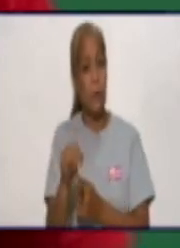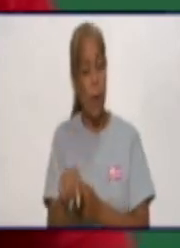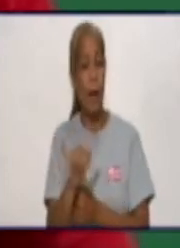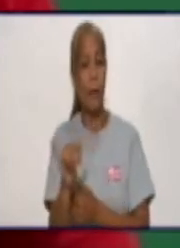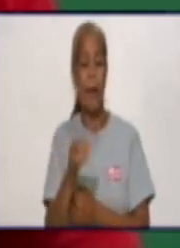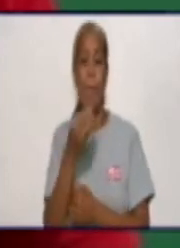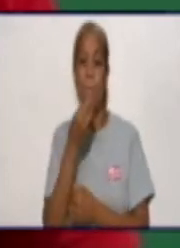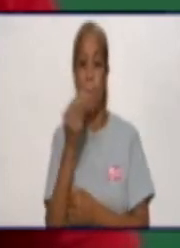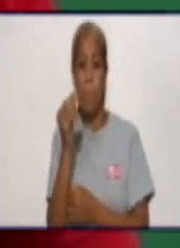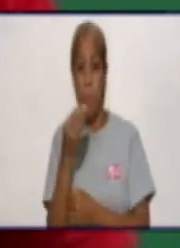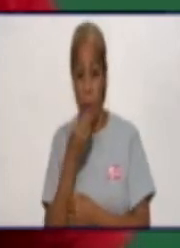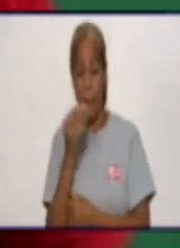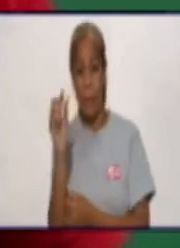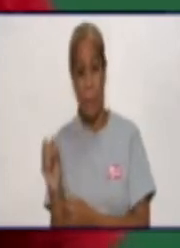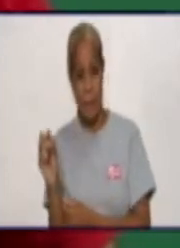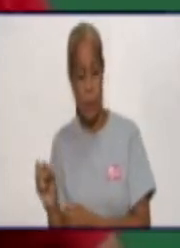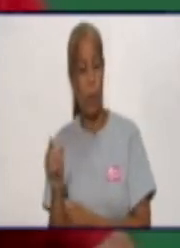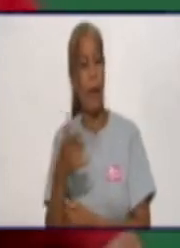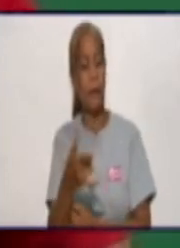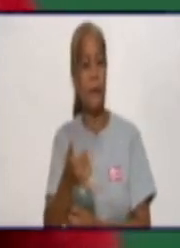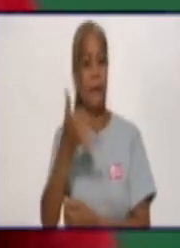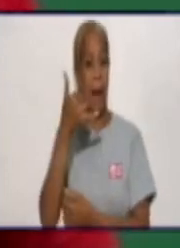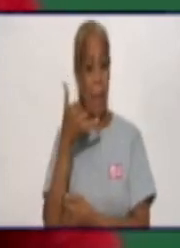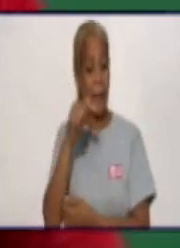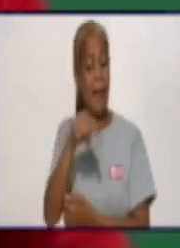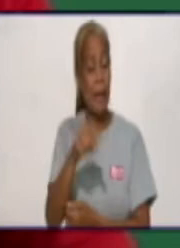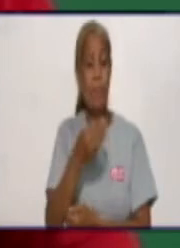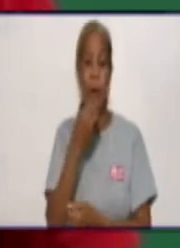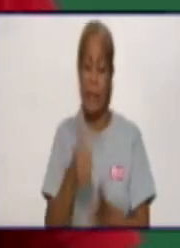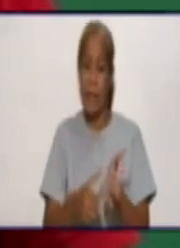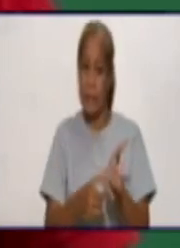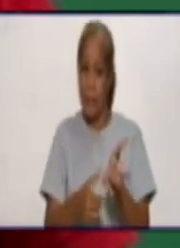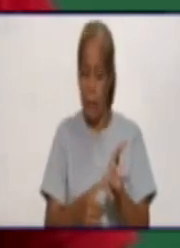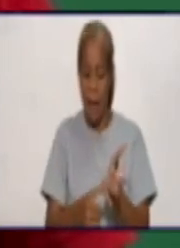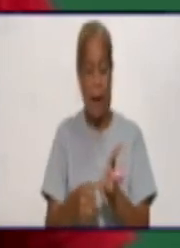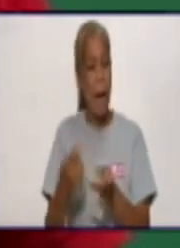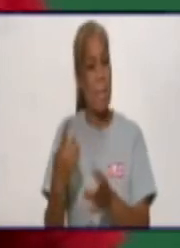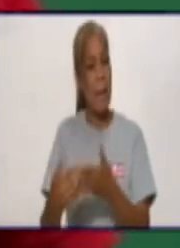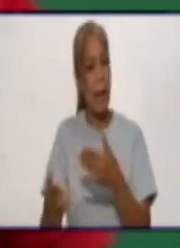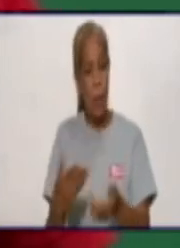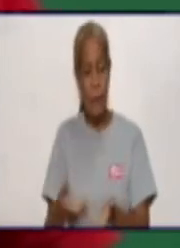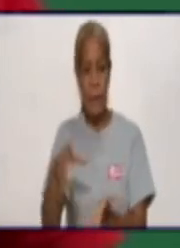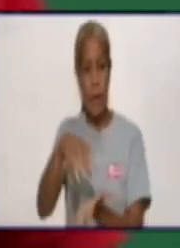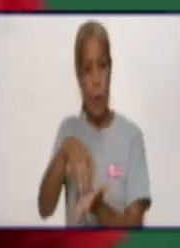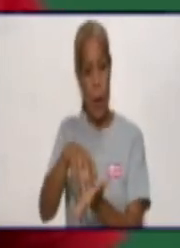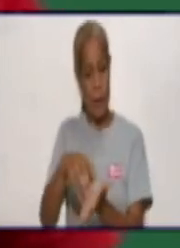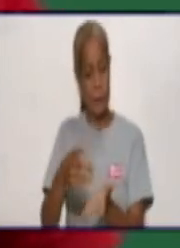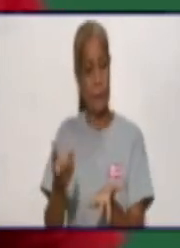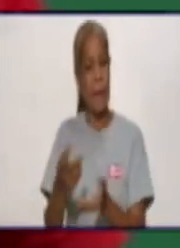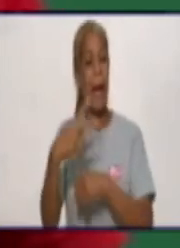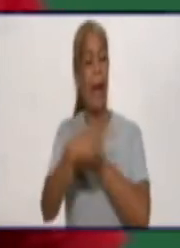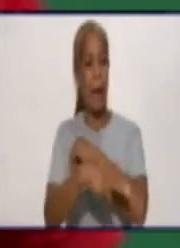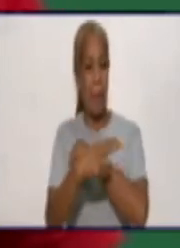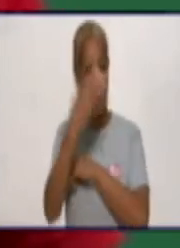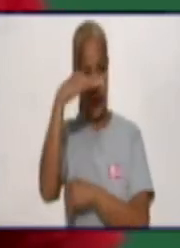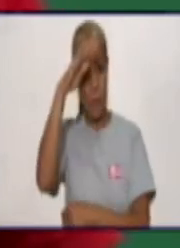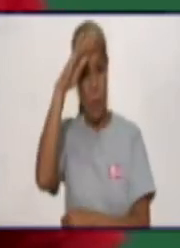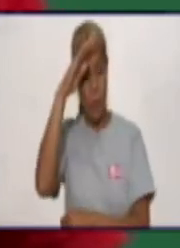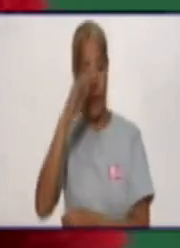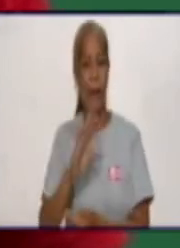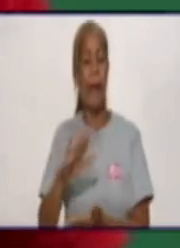una es el destino en lugar de hacia dónde quiera dejar en todo a partir del 25 también se restablecieron los servicios de